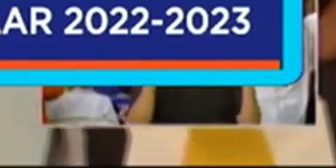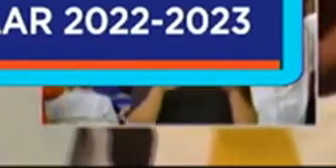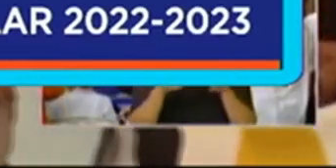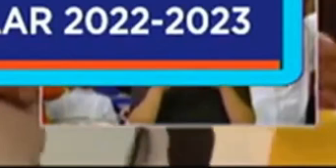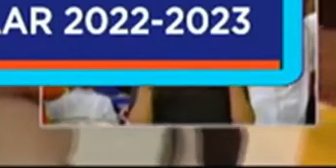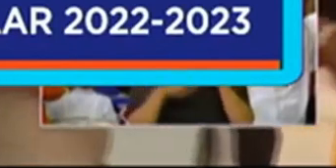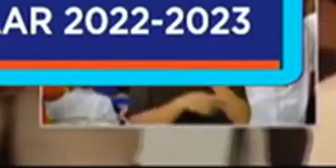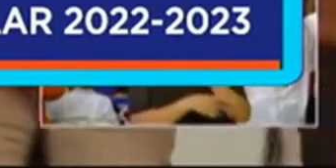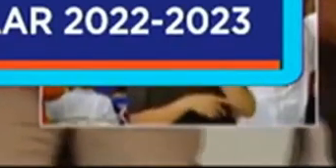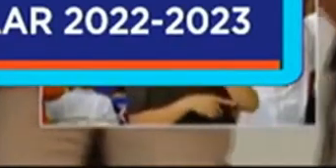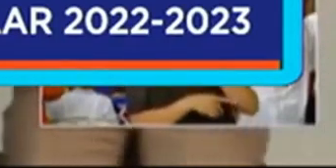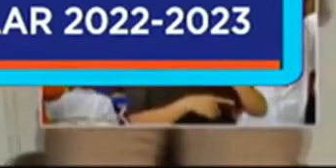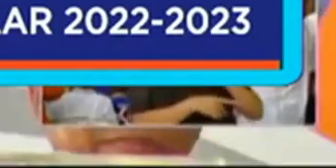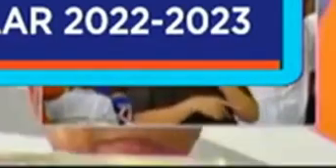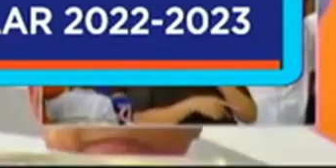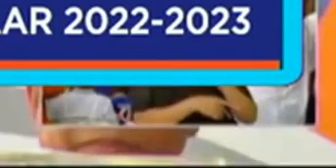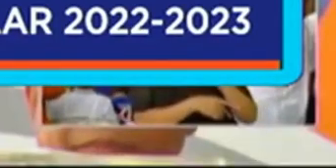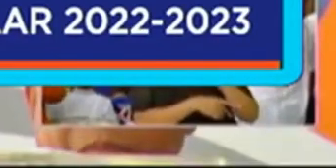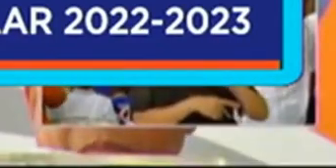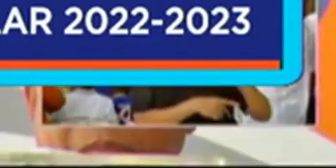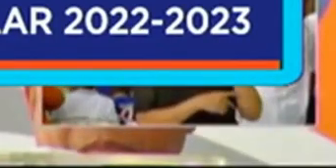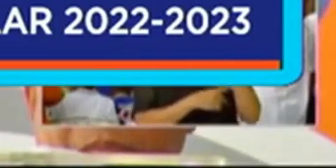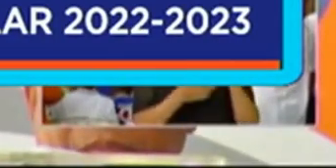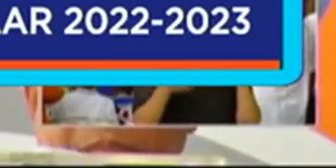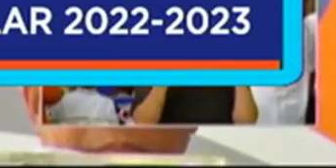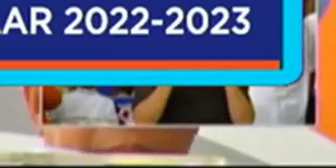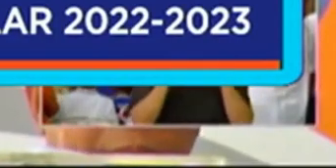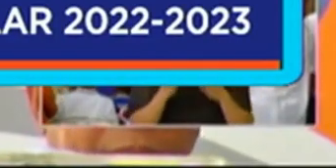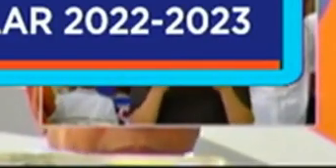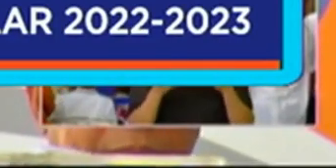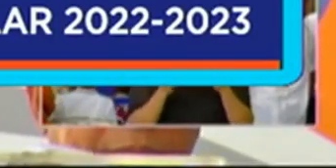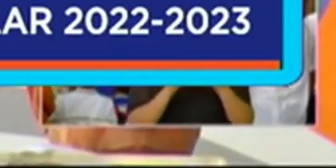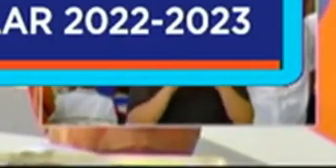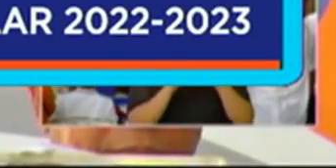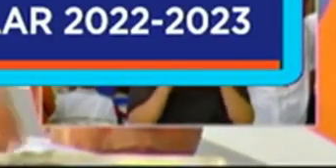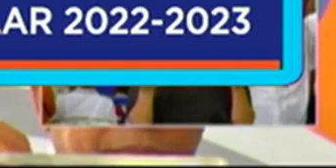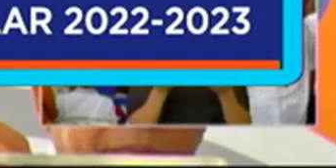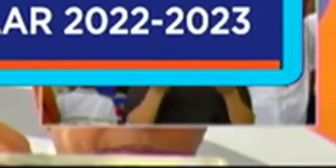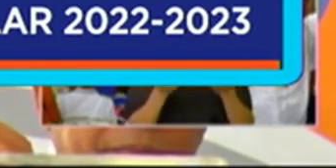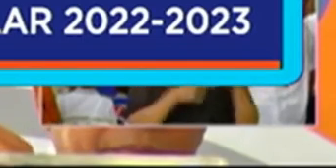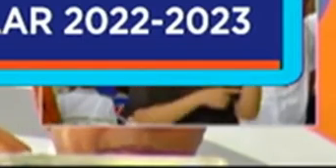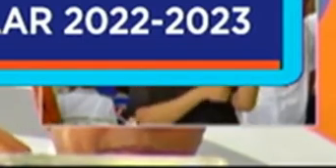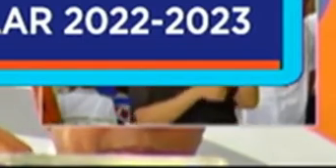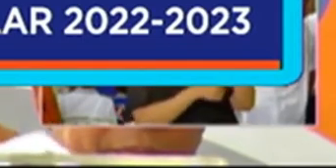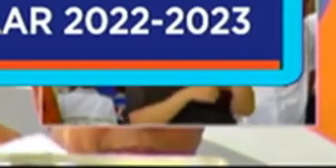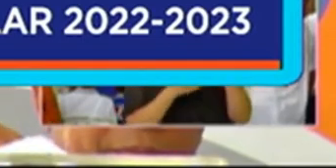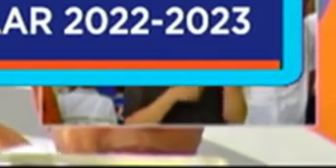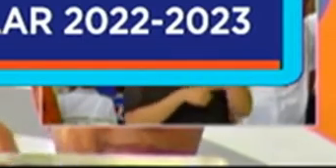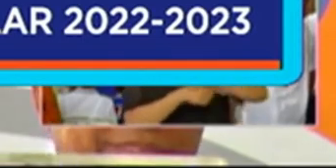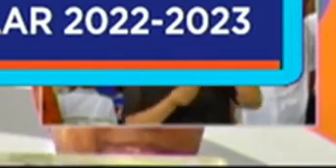Raquel Abigail Corniel, estudiante meritoria, que ha hecho un excelente discurso en el día de